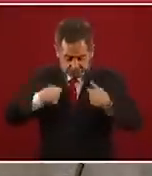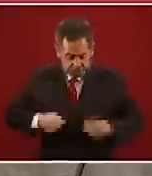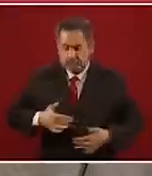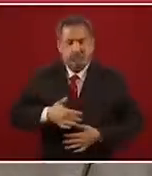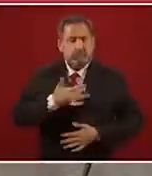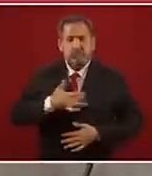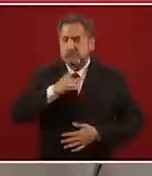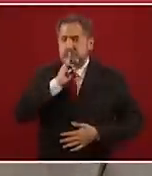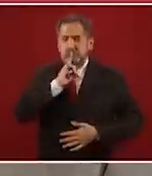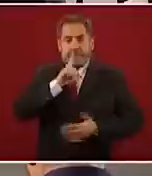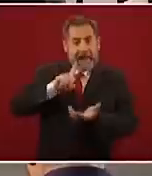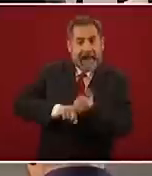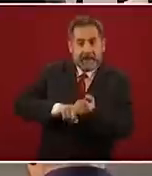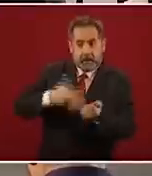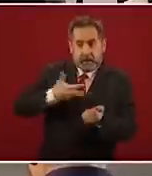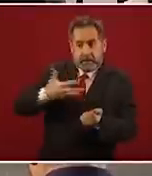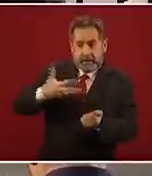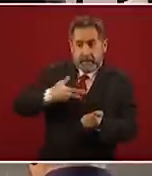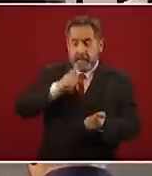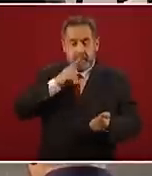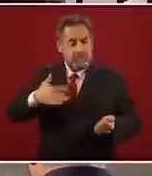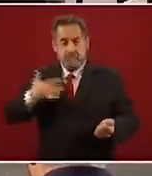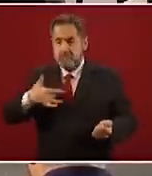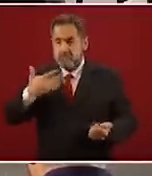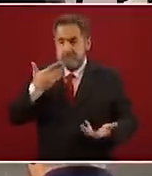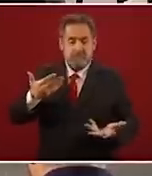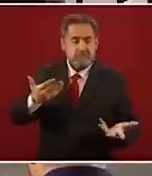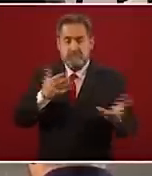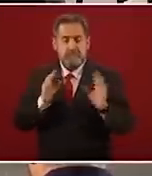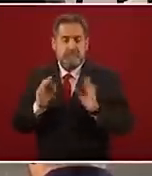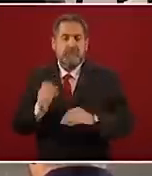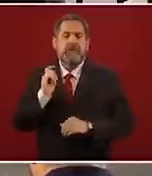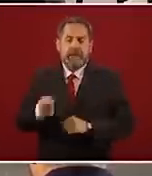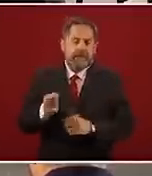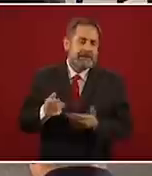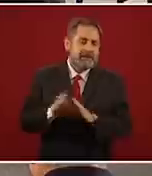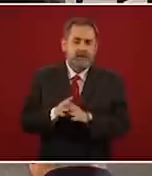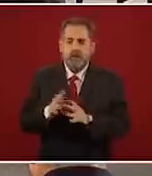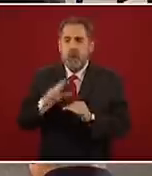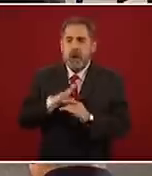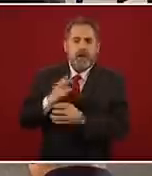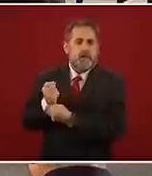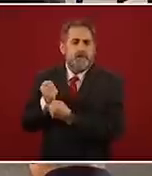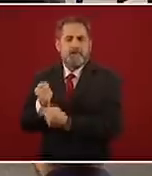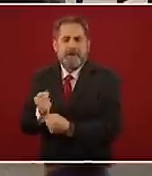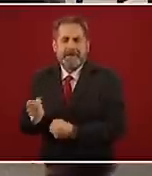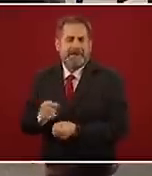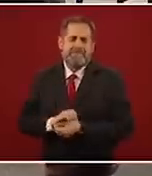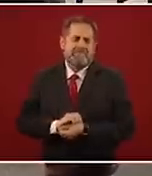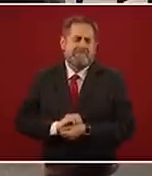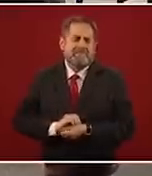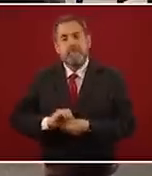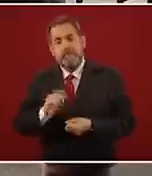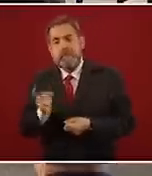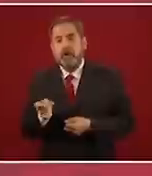no tienen enfermedad a pesar de estar infectados. Eso es esperanzador en términos del impacto que tiene el virus, pero a la vez los